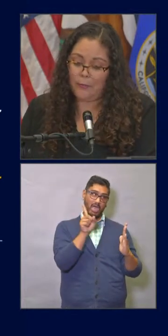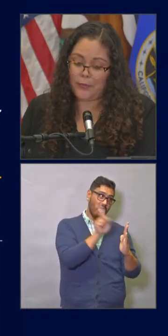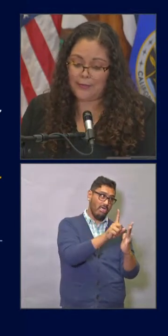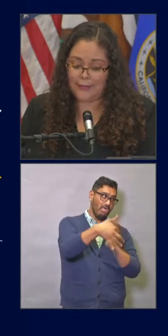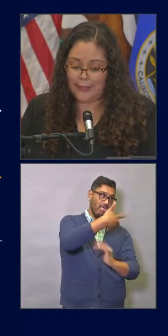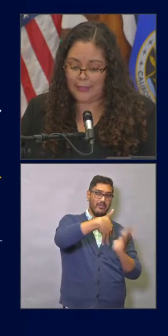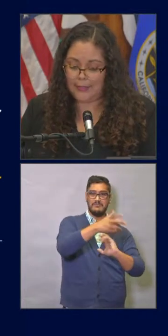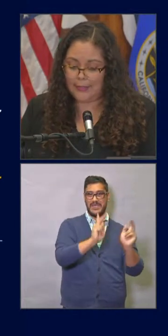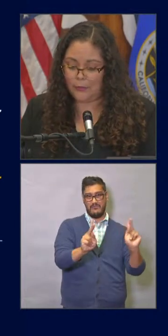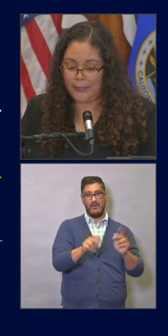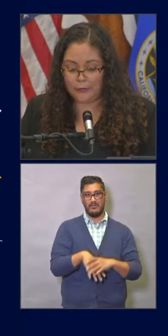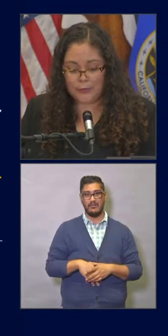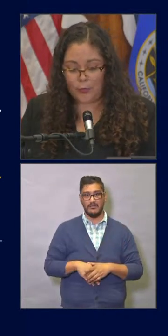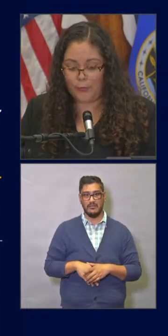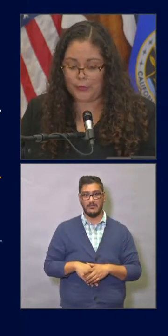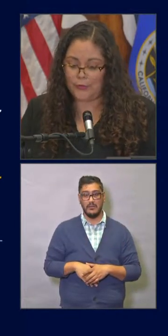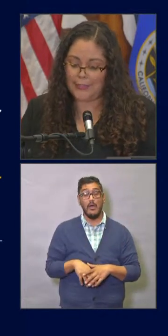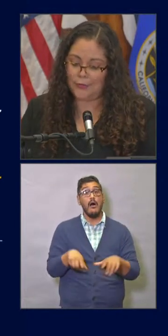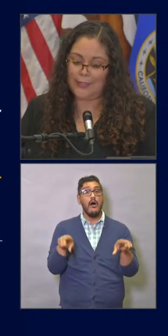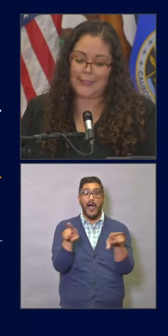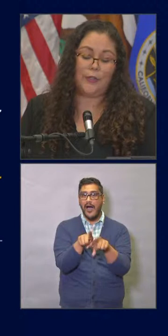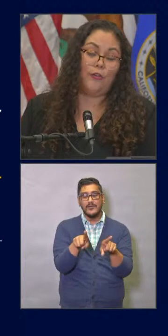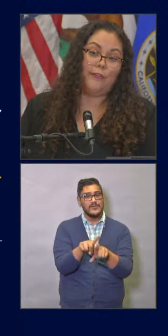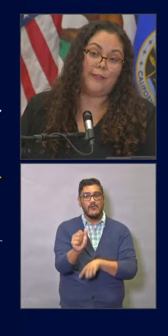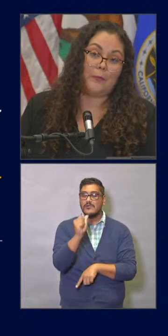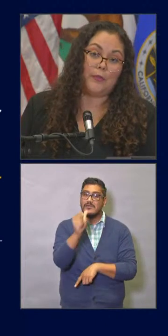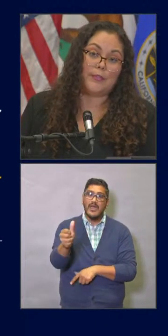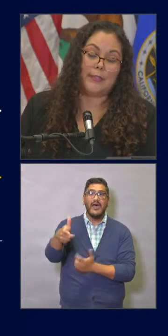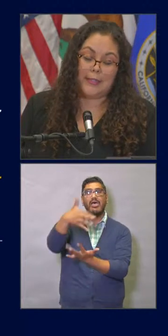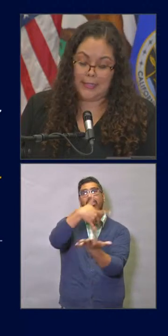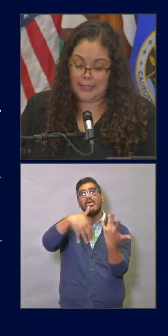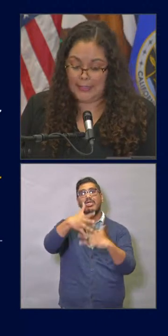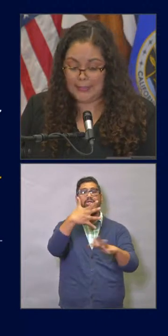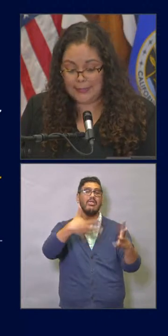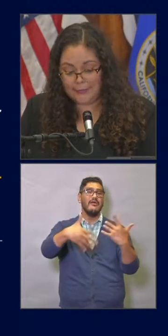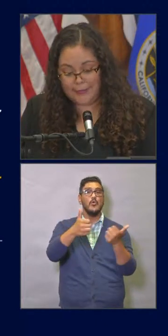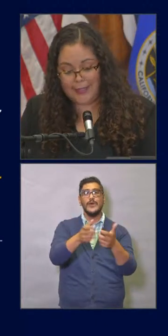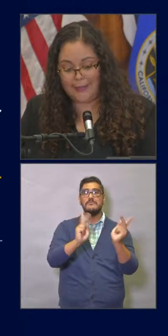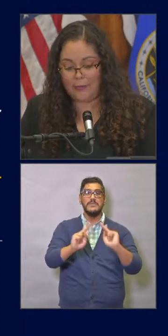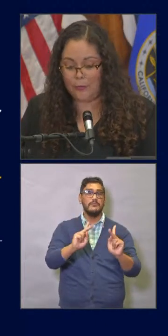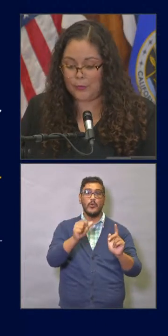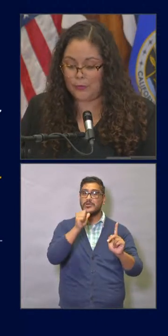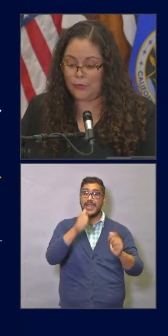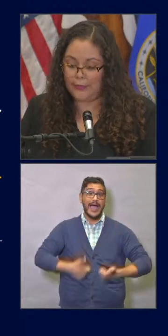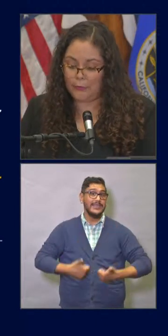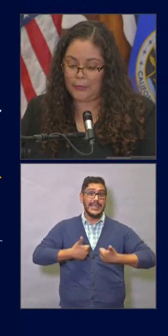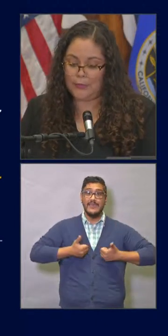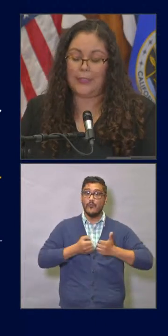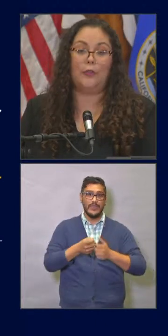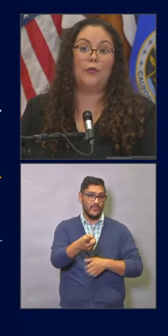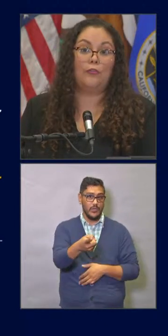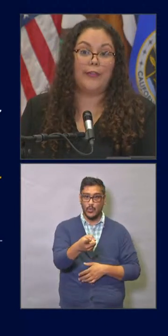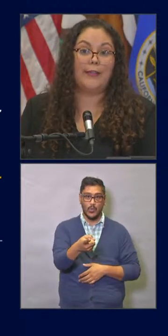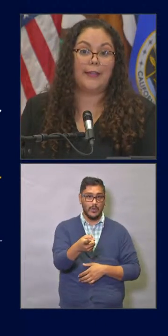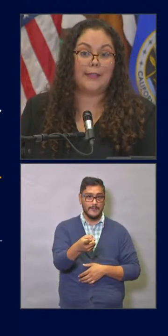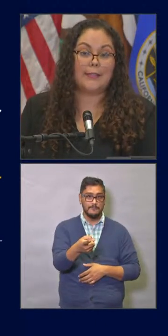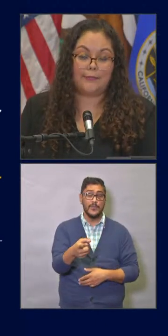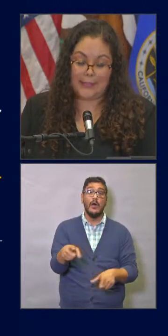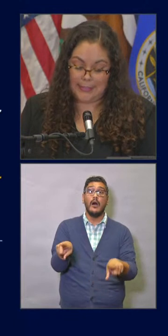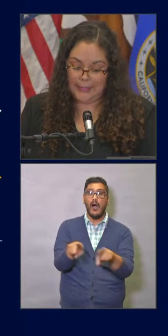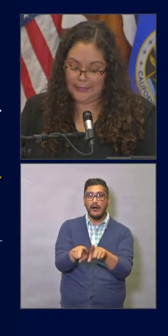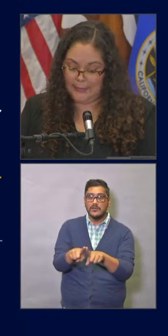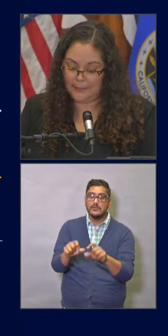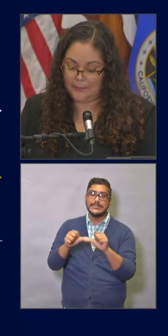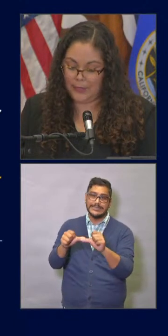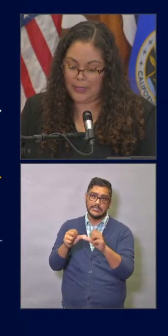significa que debemos evitar reunirnos con personas con las que no vivimos. Y significa que debemos continuar usando